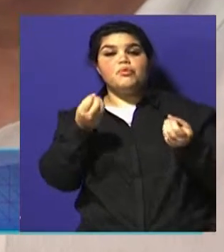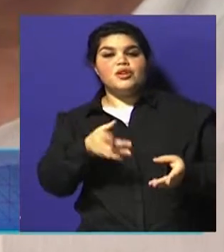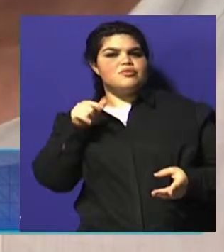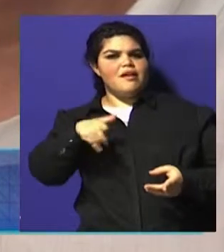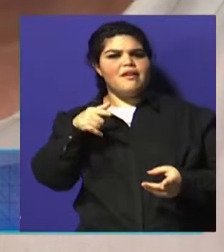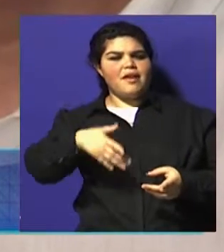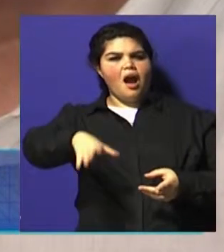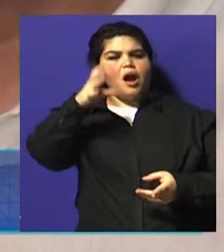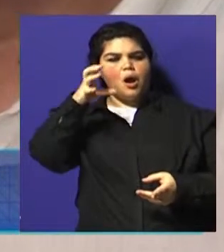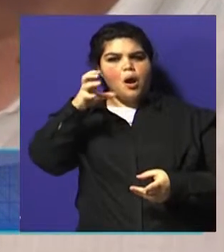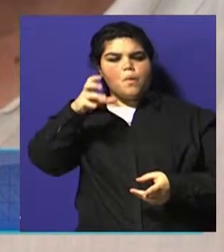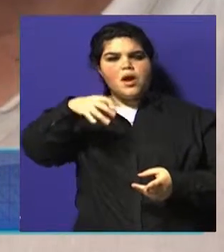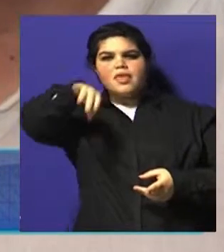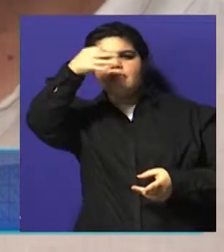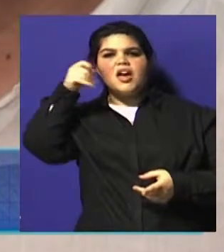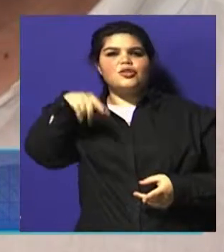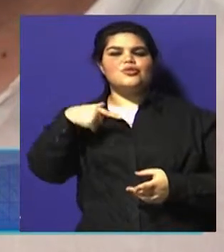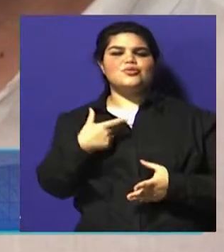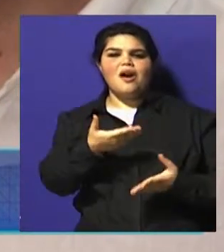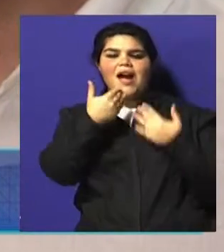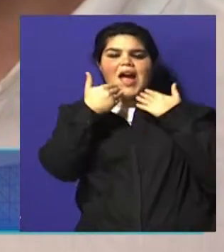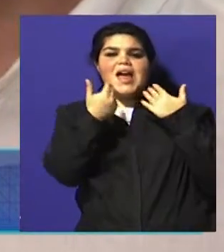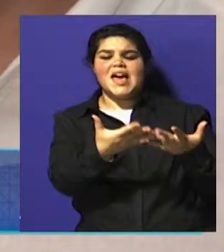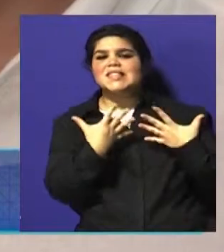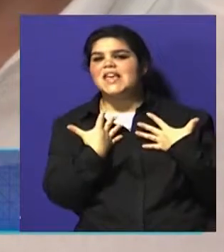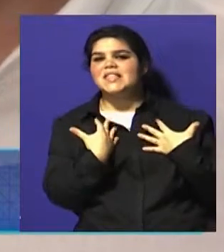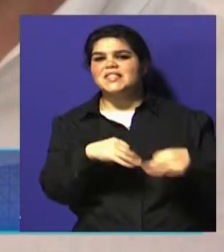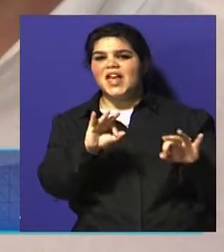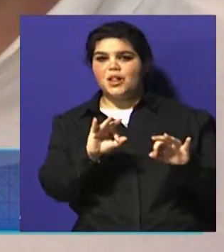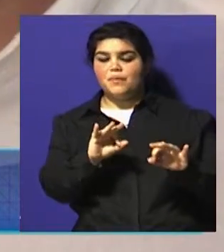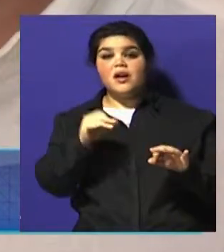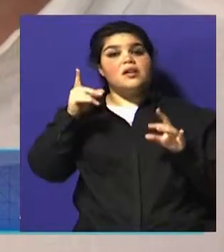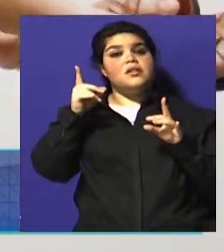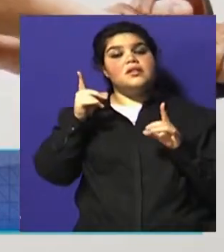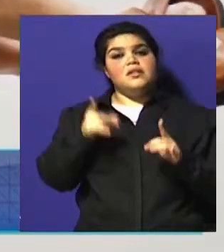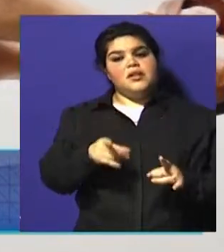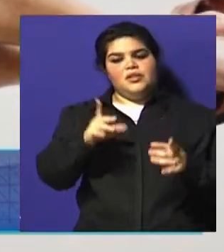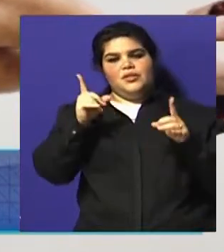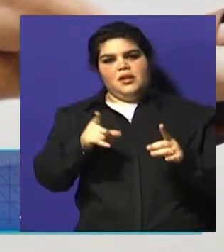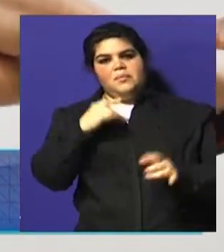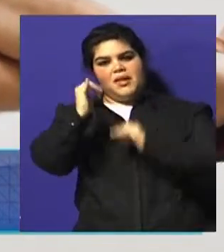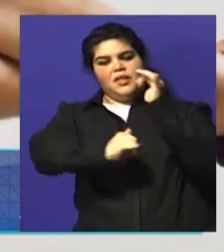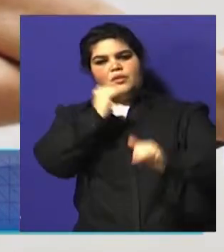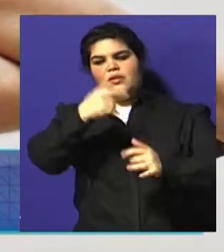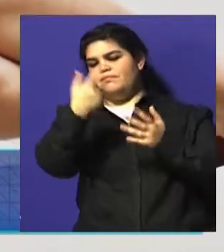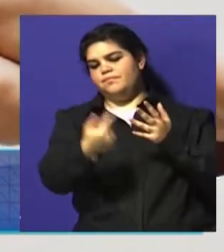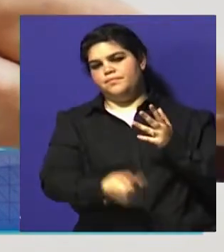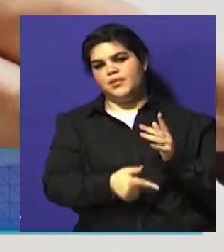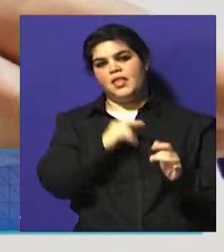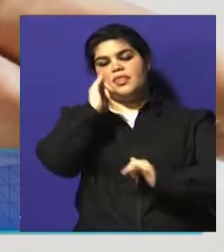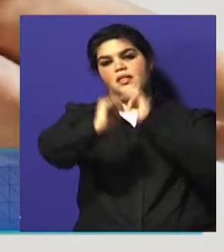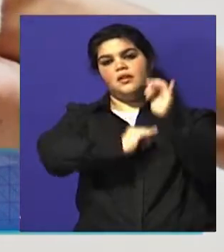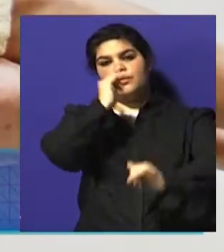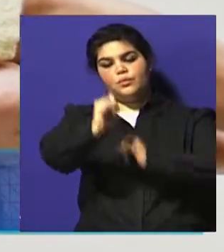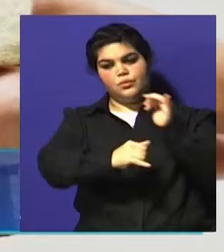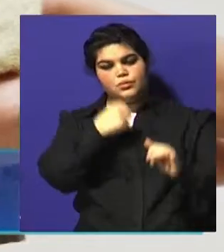a ese teatro que los salvó. Esto tuvo relación también, esta parte del discurso, fueron varios los discursos que hicieron